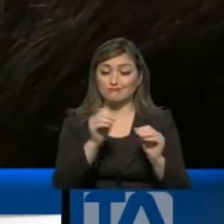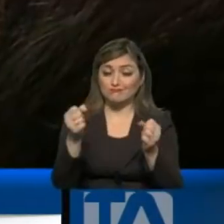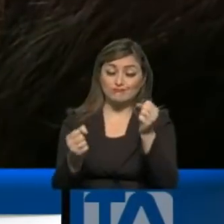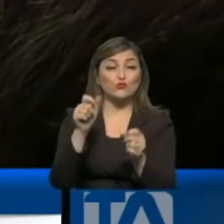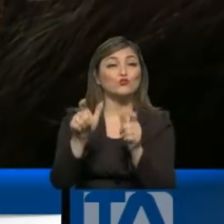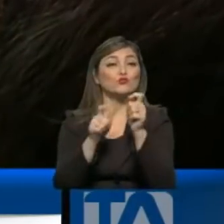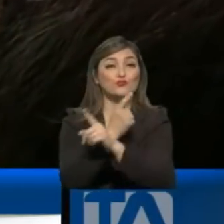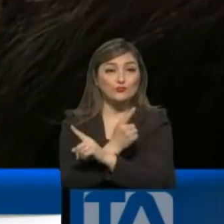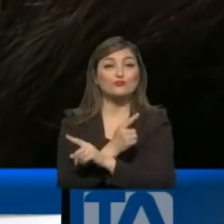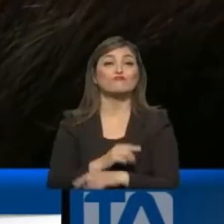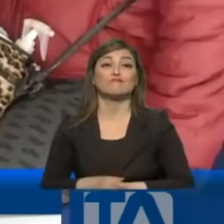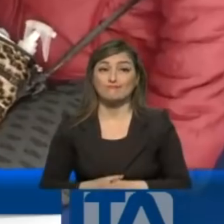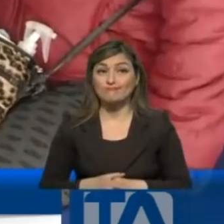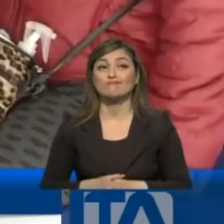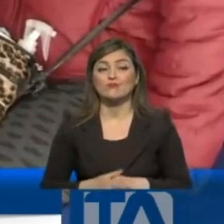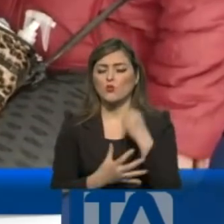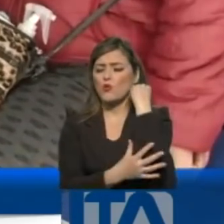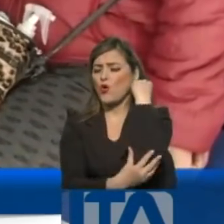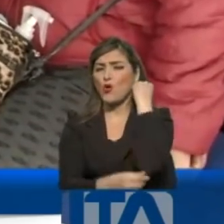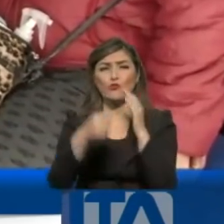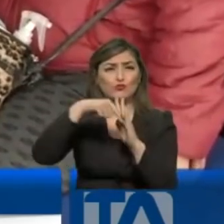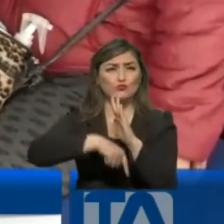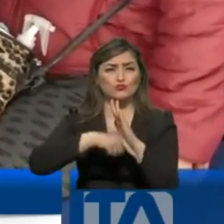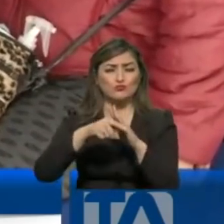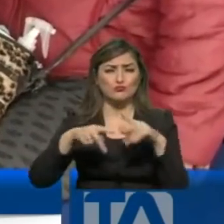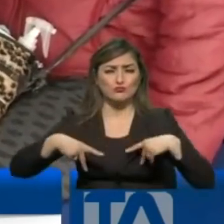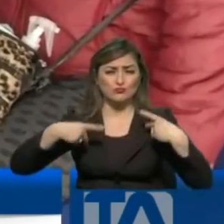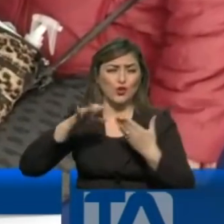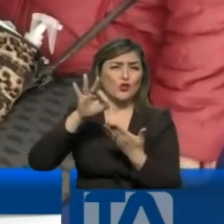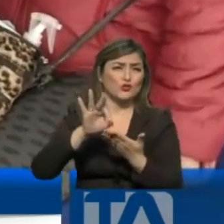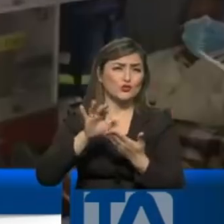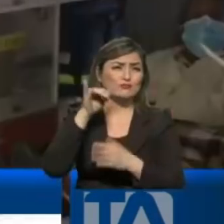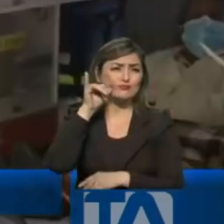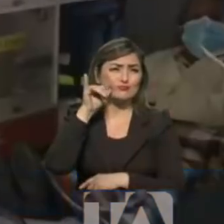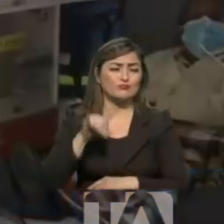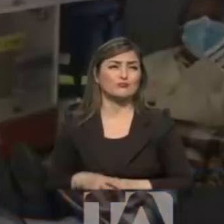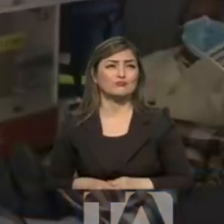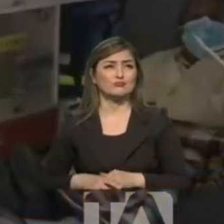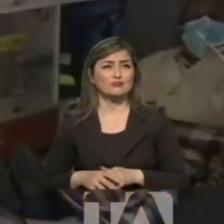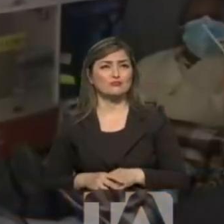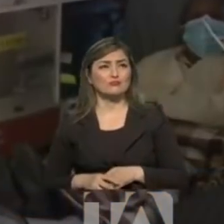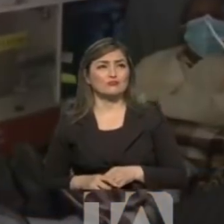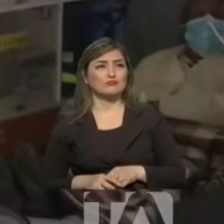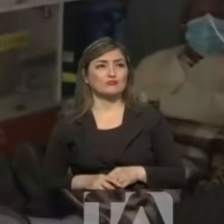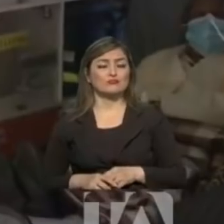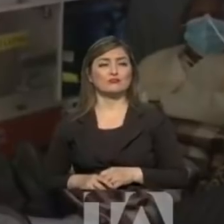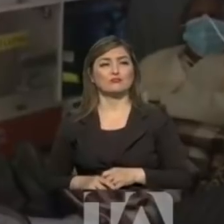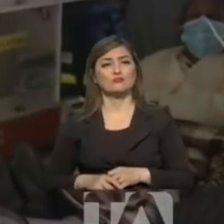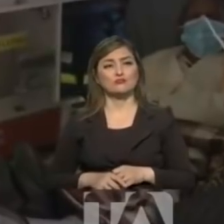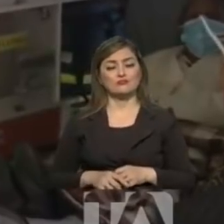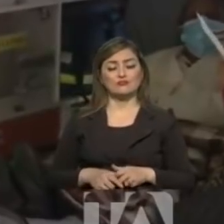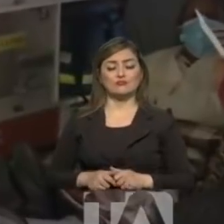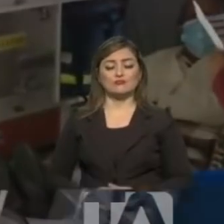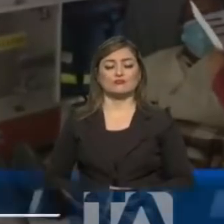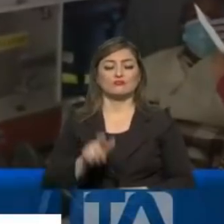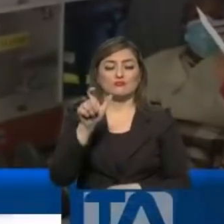a personas con discapacidad o en extrema pobreza que viven en zonas rurales de Sangolquí. Todo usuario, en este caso, que tiene